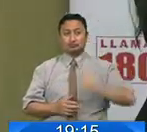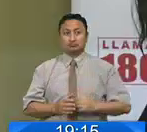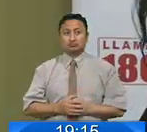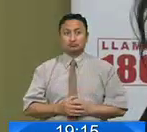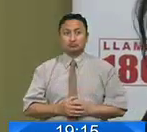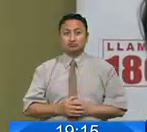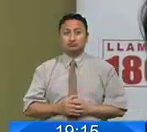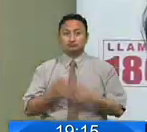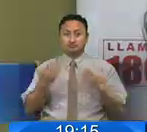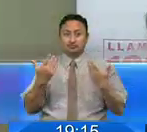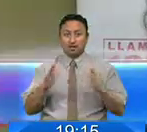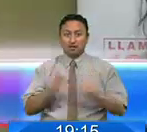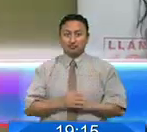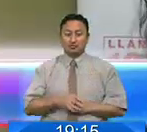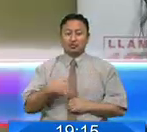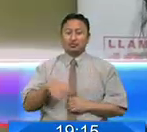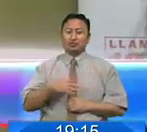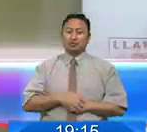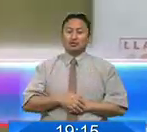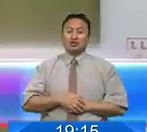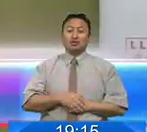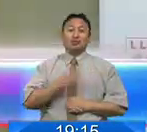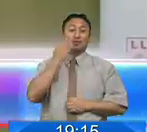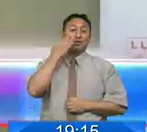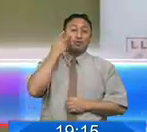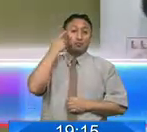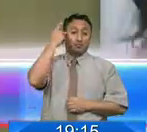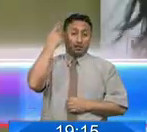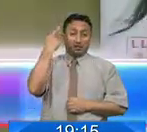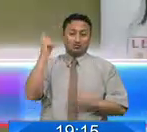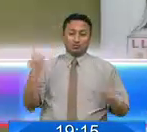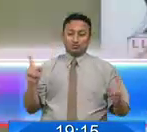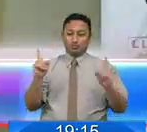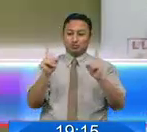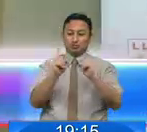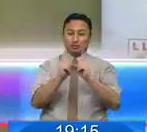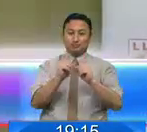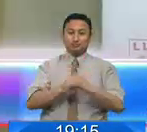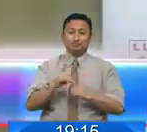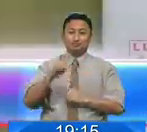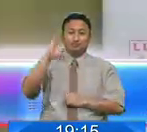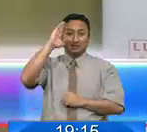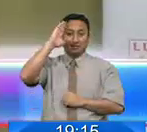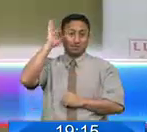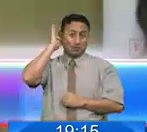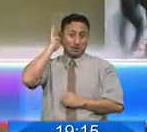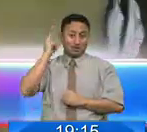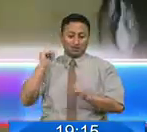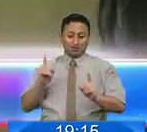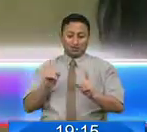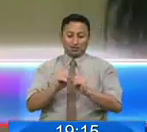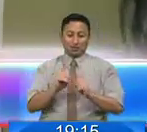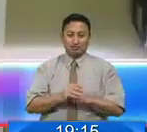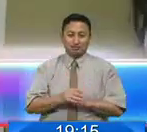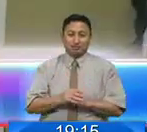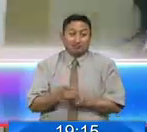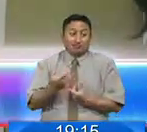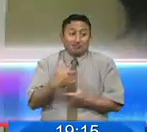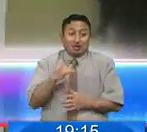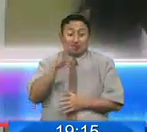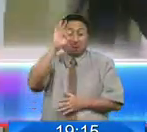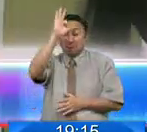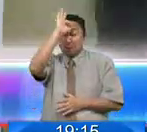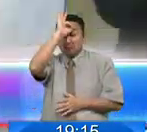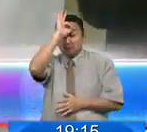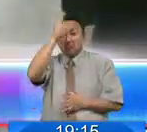al fin llegó el momento tan esperado la pequeña naia apareció en brazos de una señora policía inocente la realidad que enfrentó